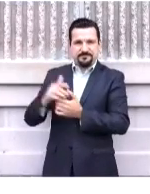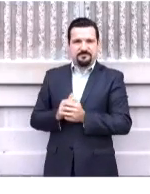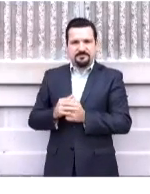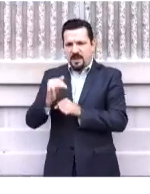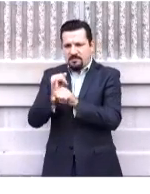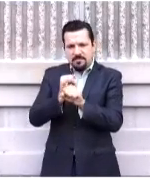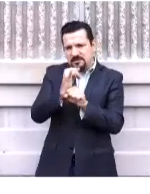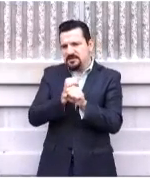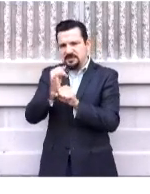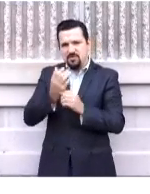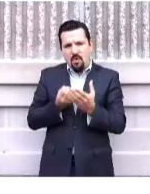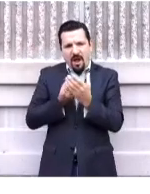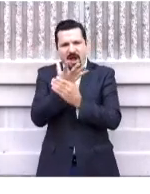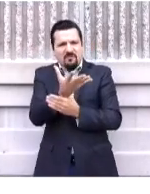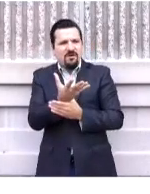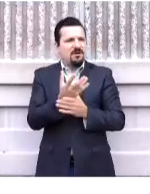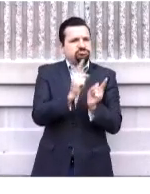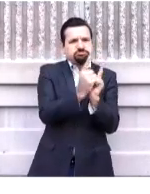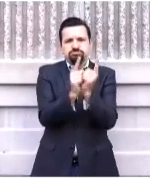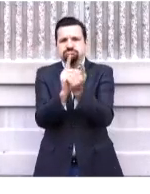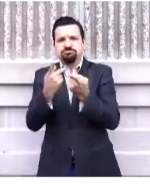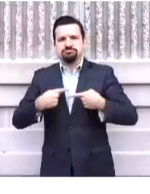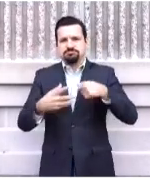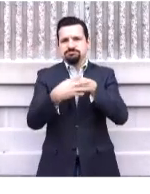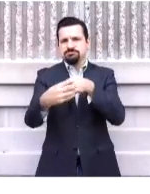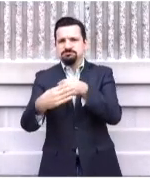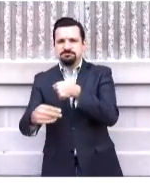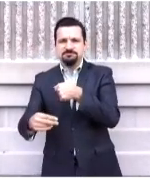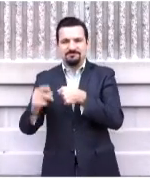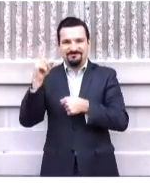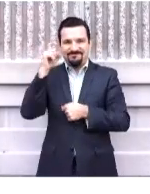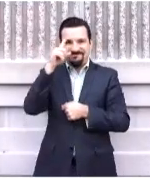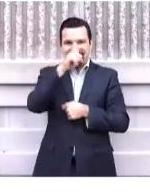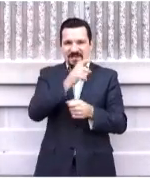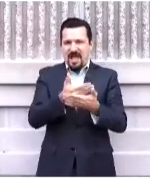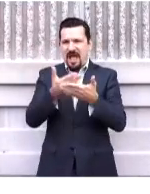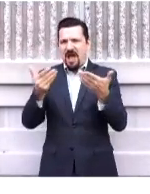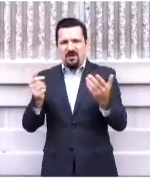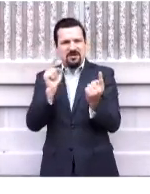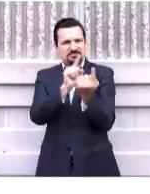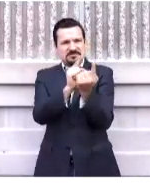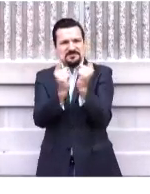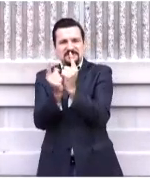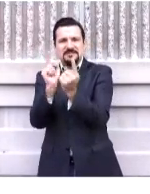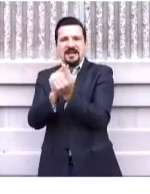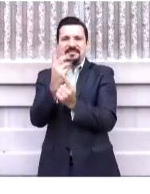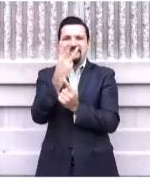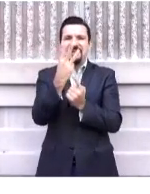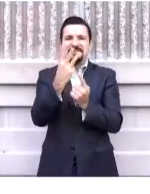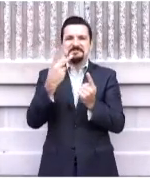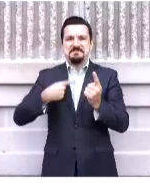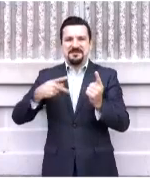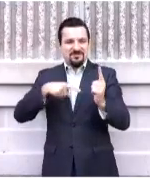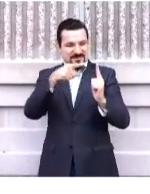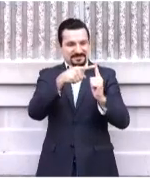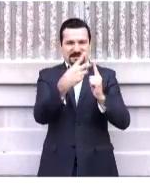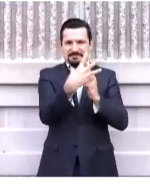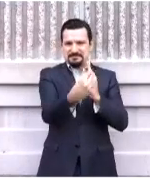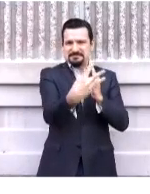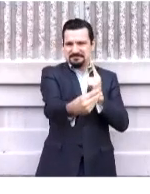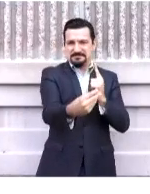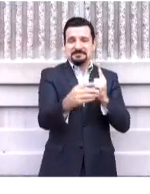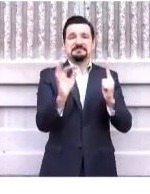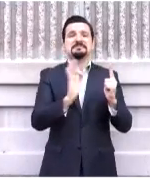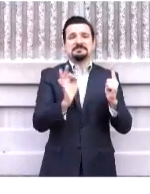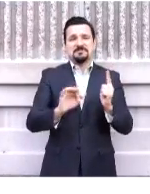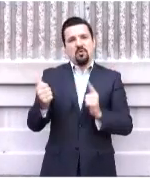compleja y al momento ha identificado 3 contactos directos de estos casos, pero se extenderá